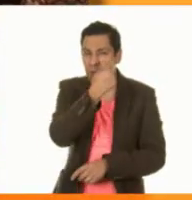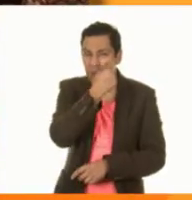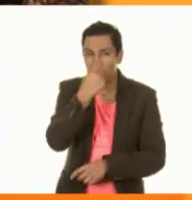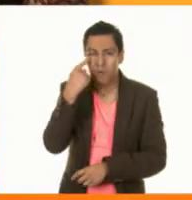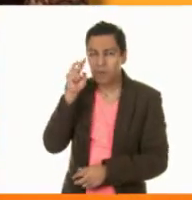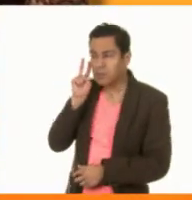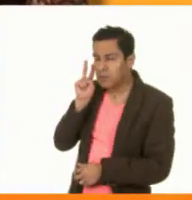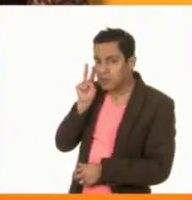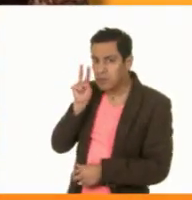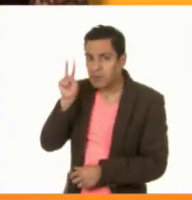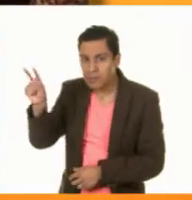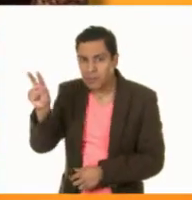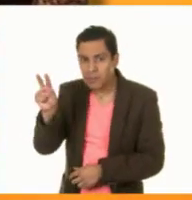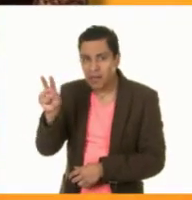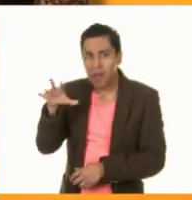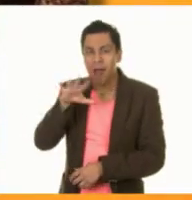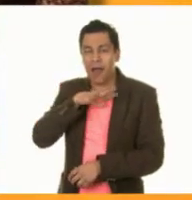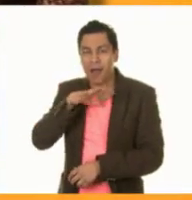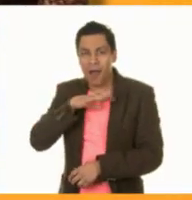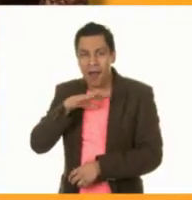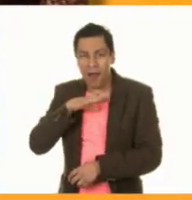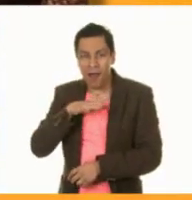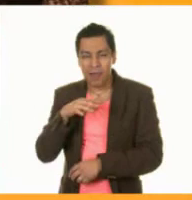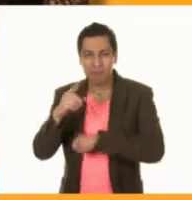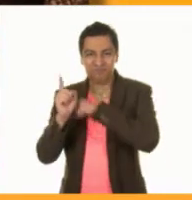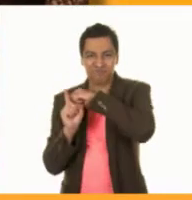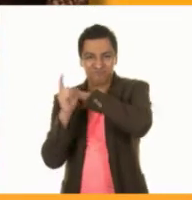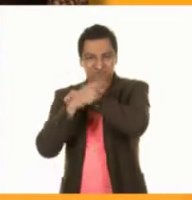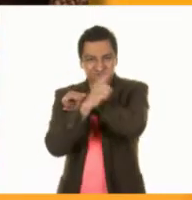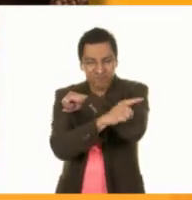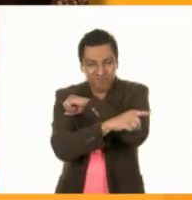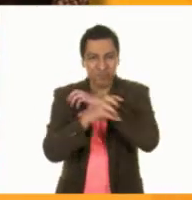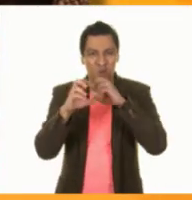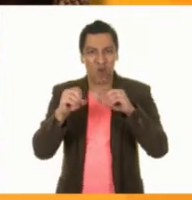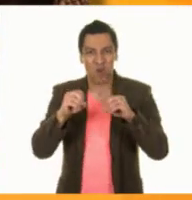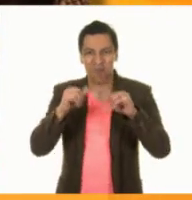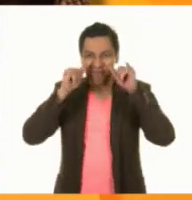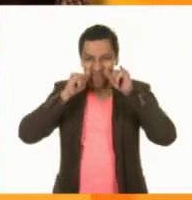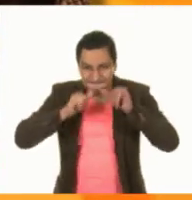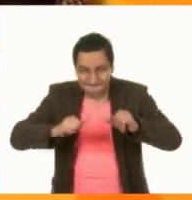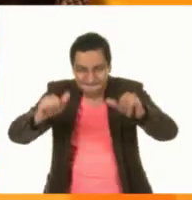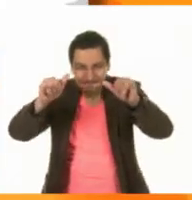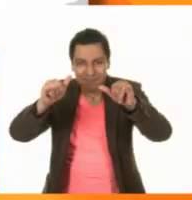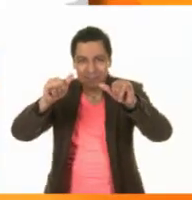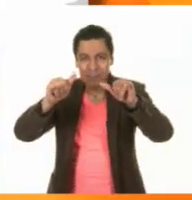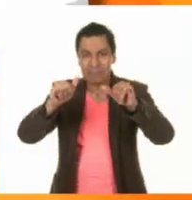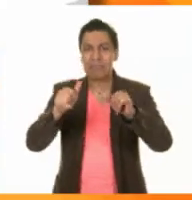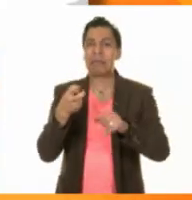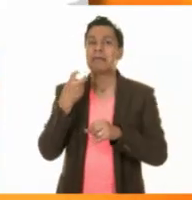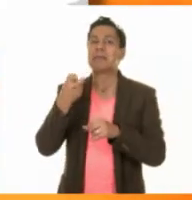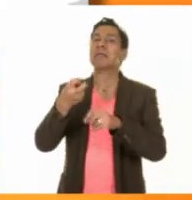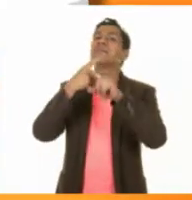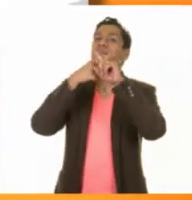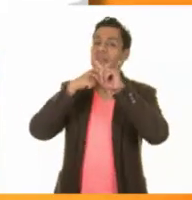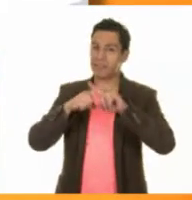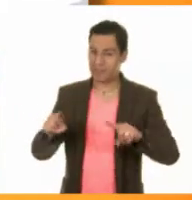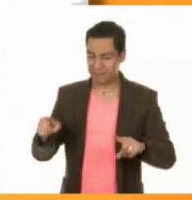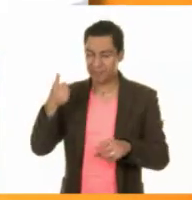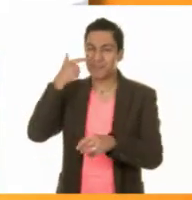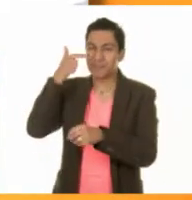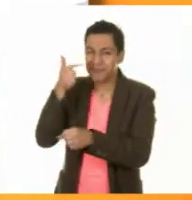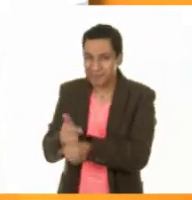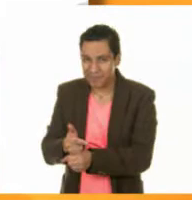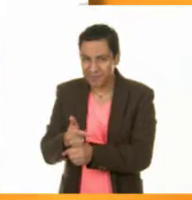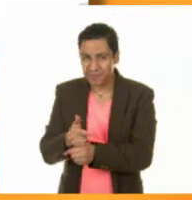viendo ahí si hay un dinosaurio, un mamut o qué hay ahí, ¿sí? Me parece que esta distinción es muy importante porque